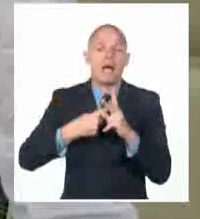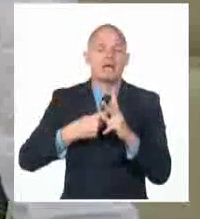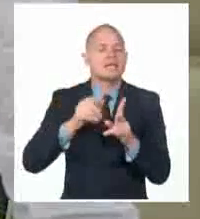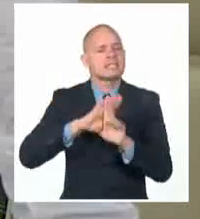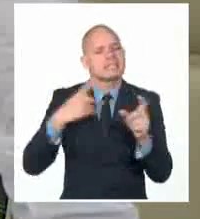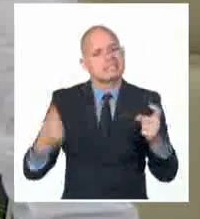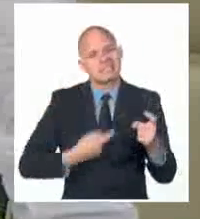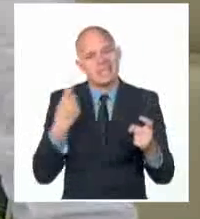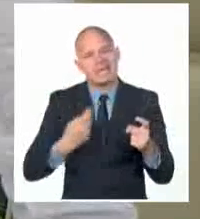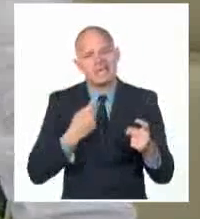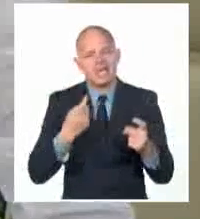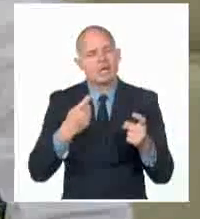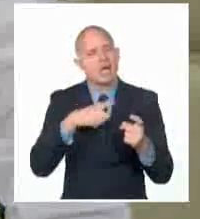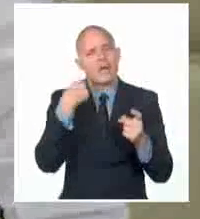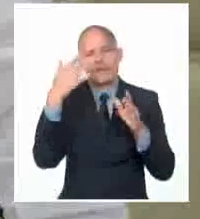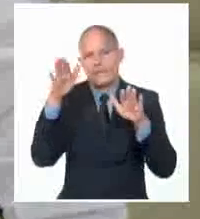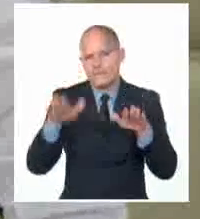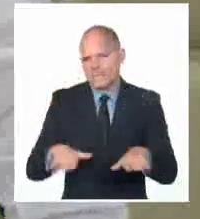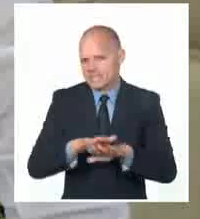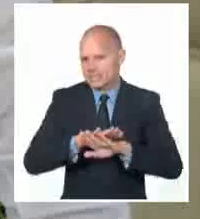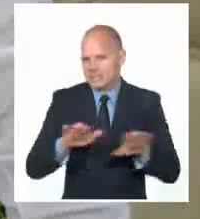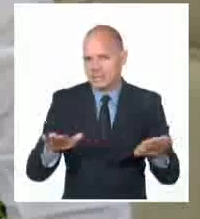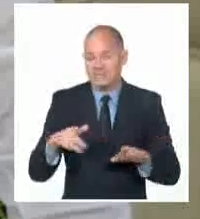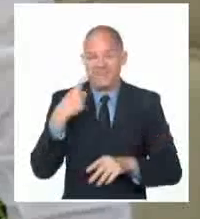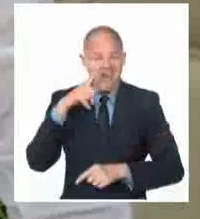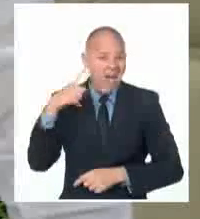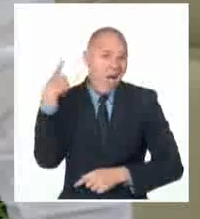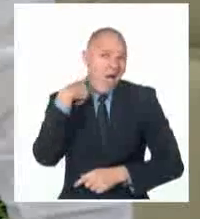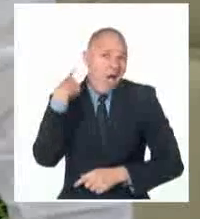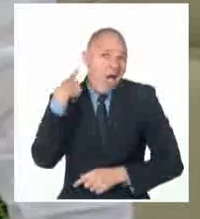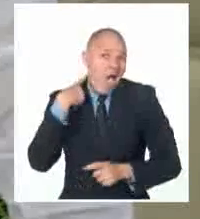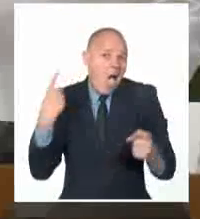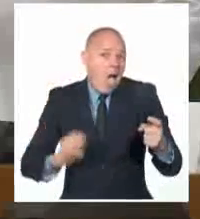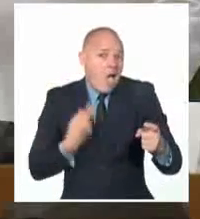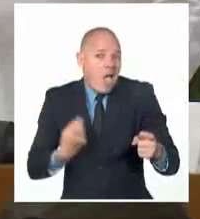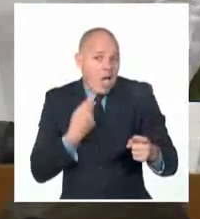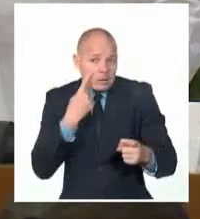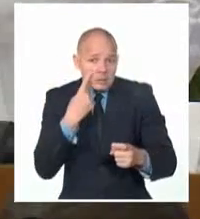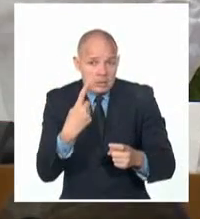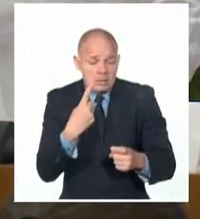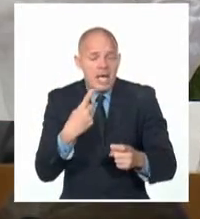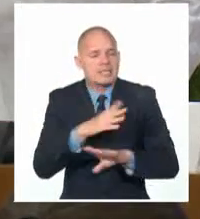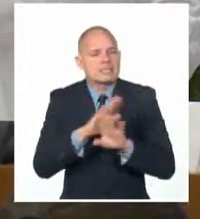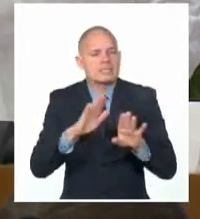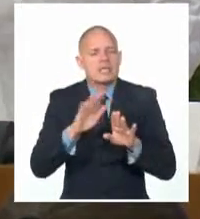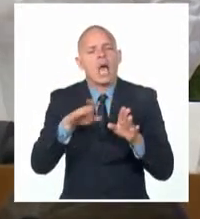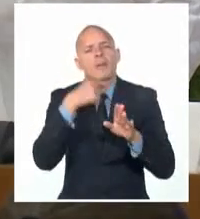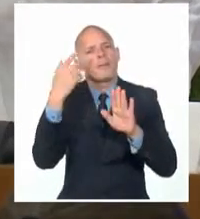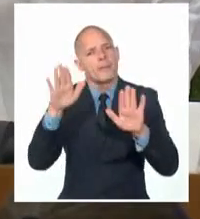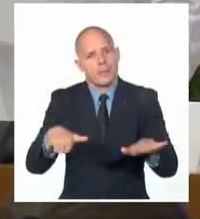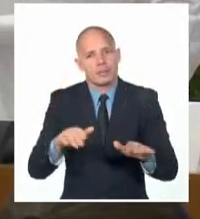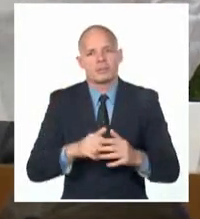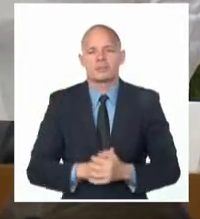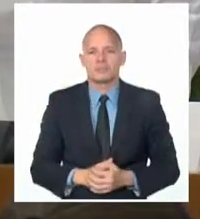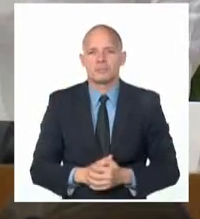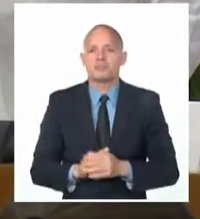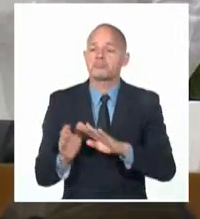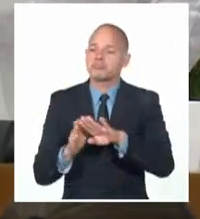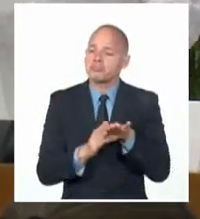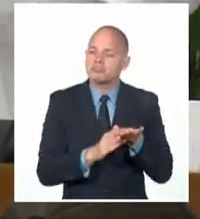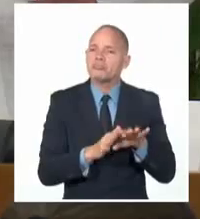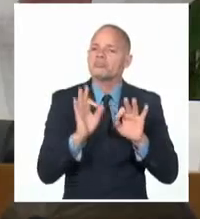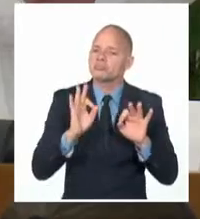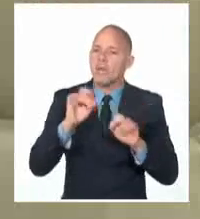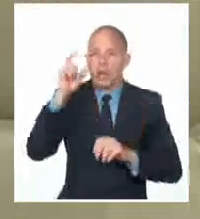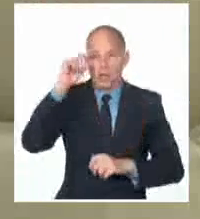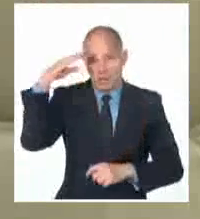guerra de décadas entre el ELN y el Estado de Colombia. Petro también aprovechó la oportunidad para agradecer el compromiso de